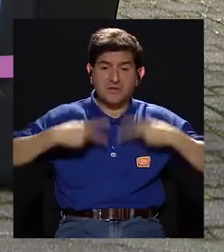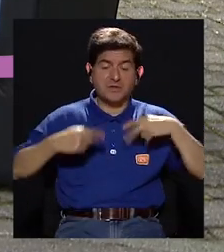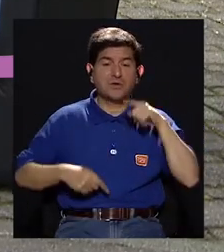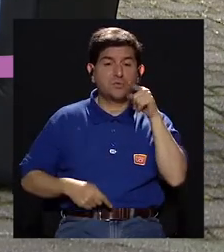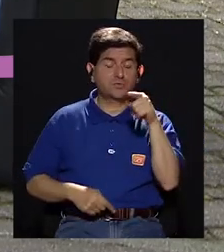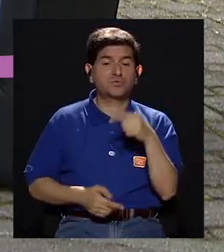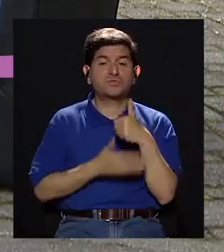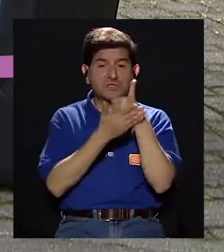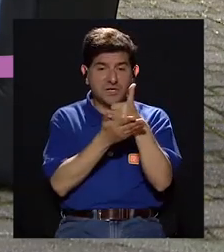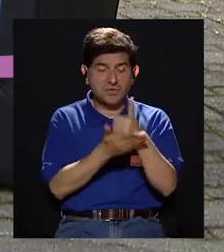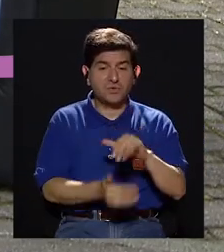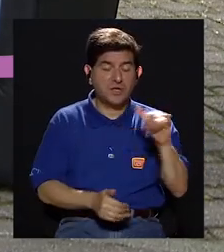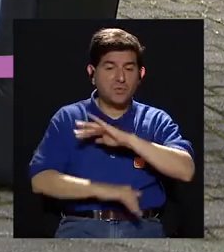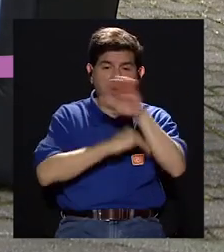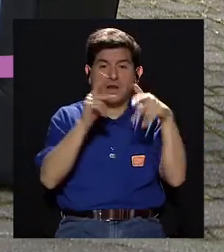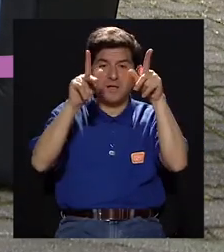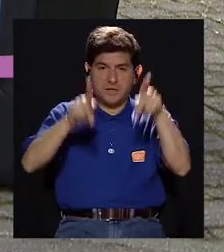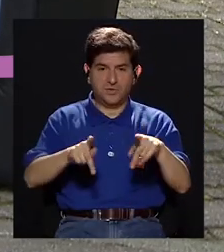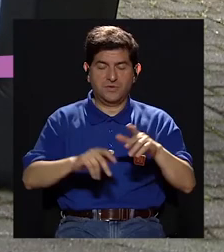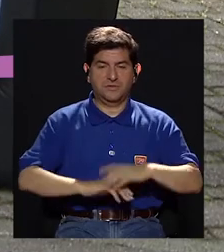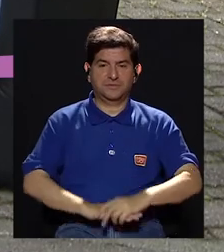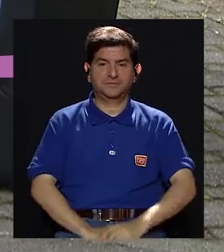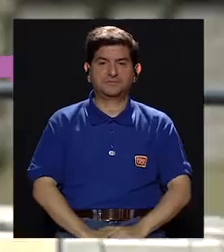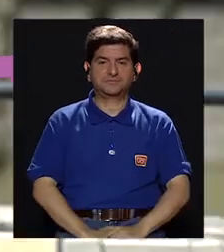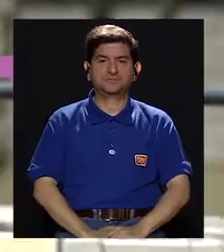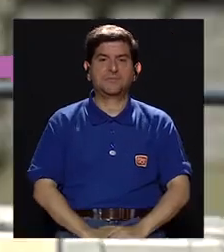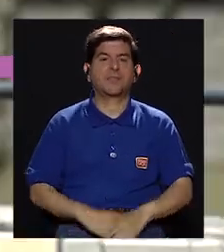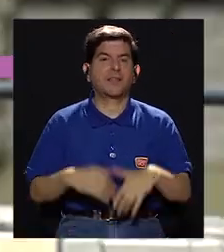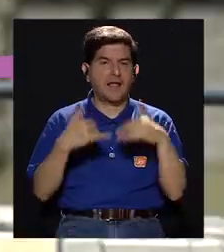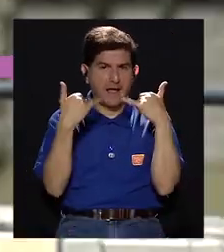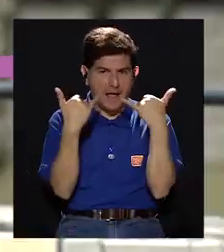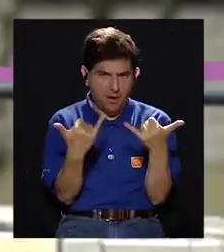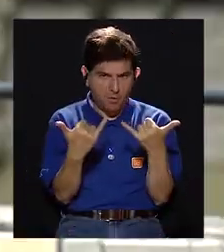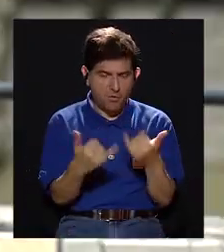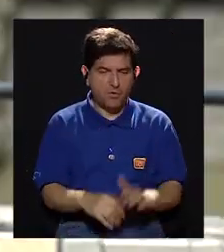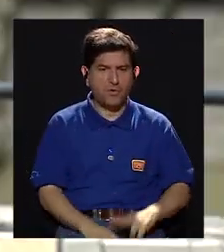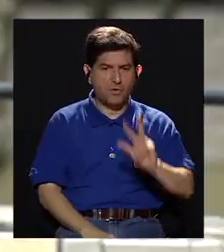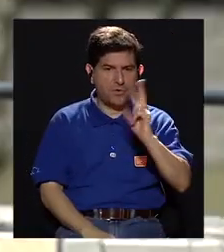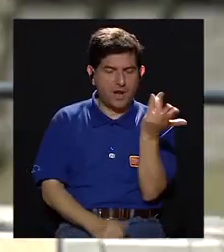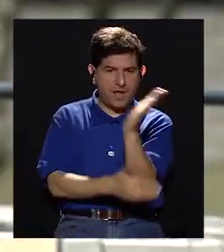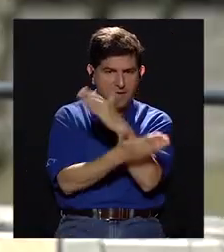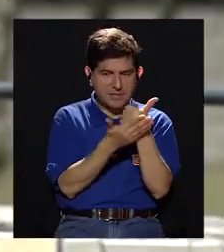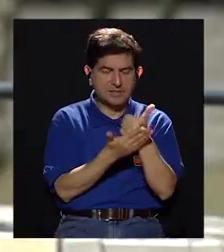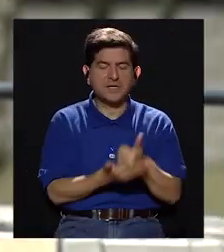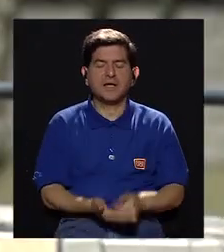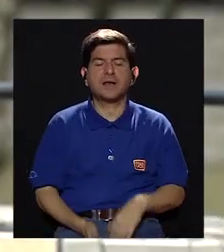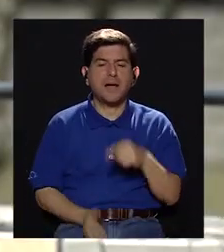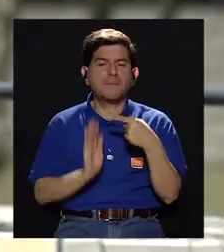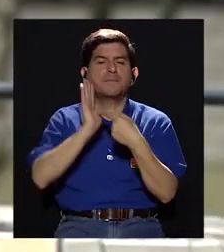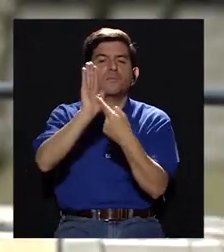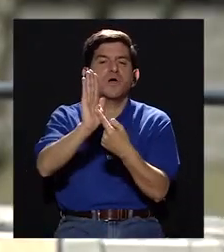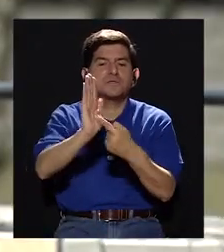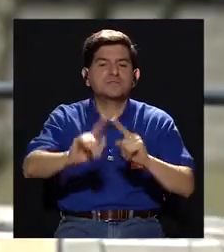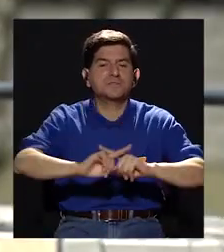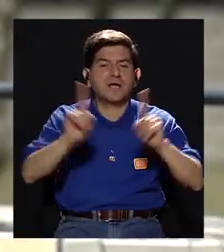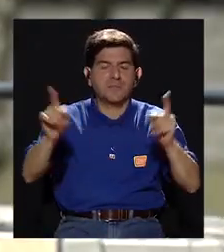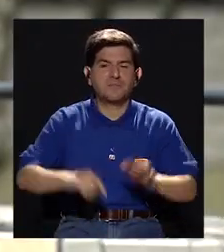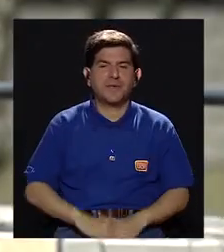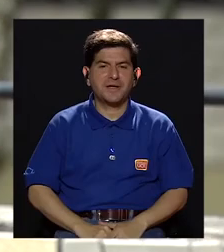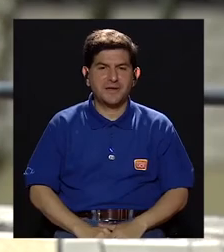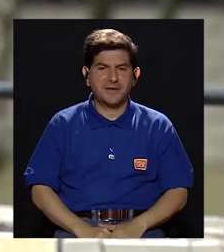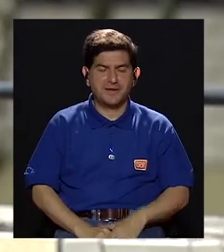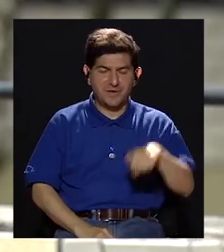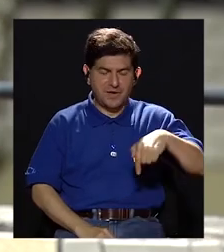ayudarte a vos, para ayudar a otras personas, para ayudar a quien querrás. Ahora, para el tercer bloque vamos a hacer la demostración, pero quisiera